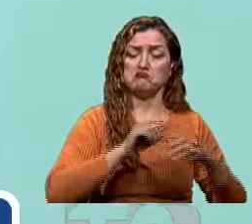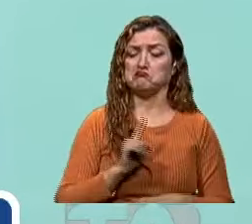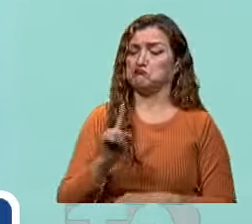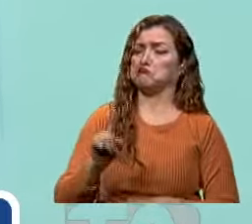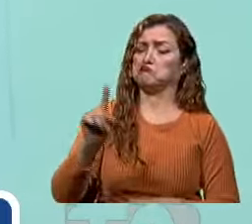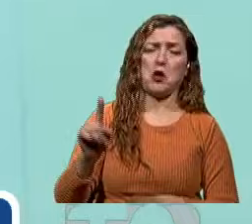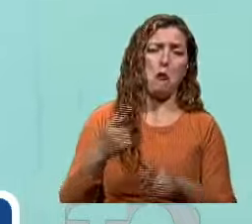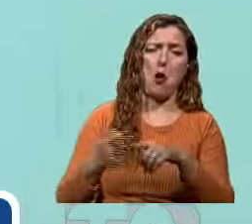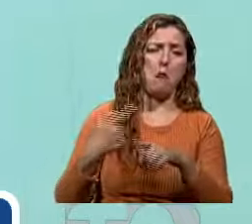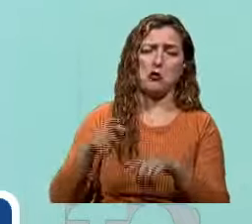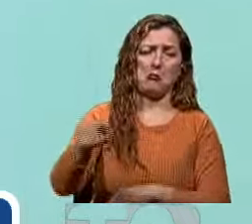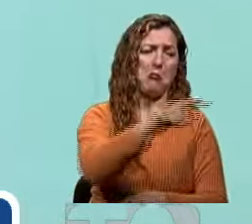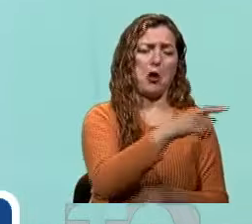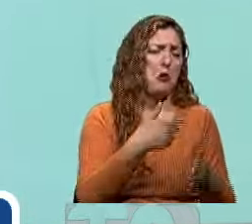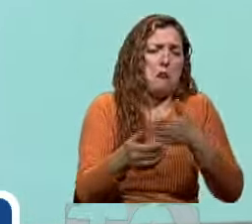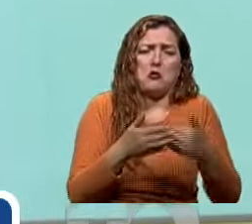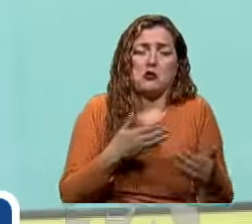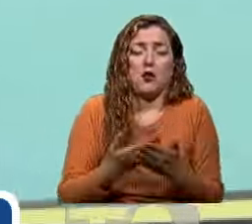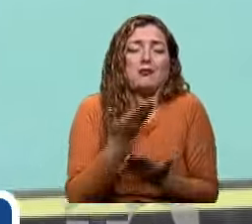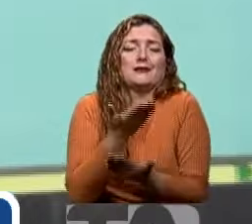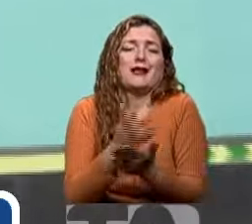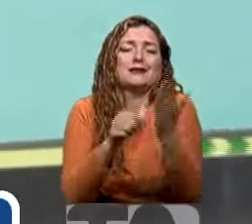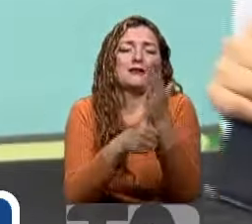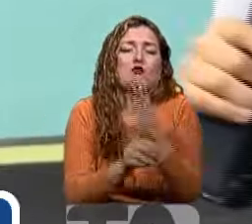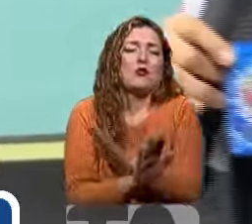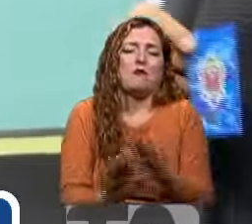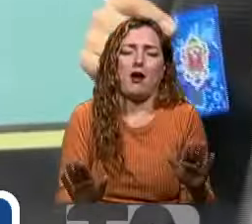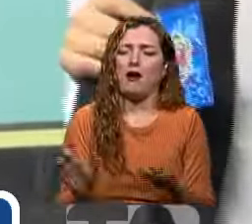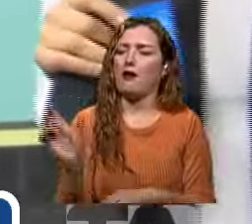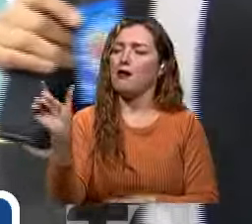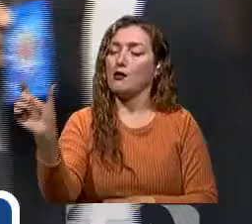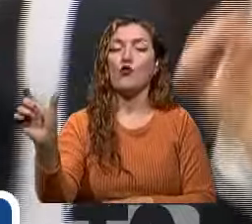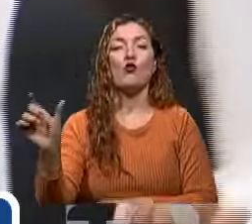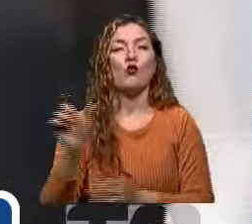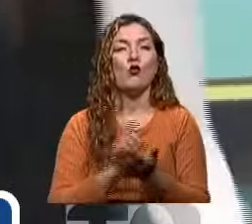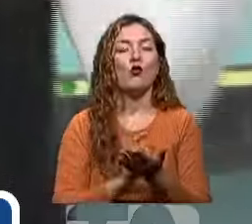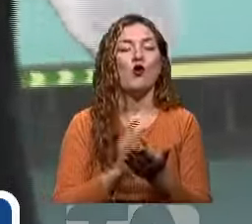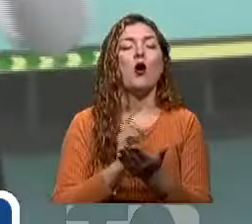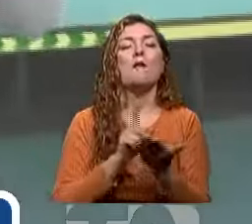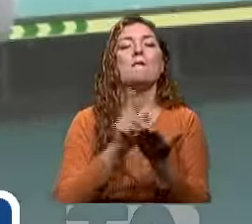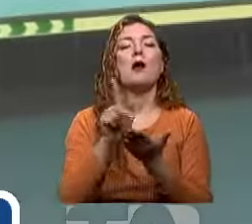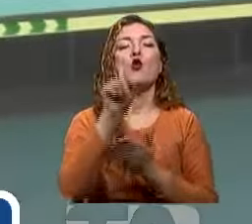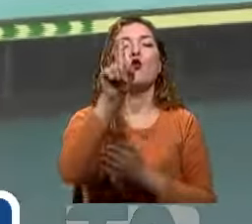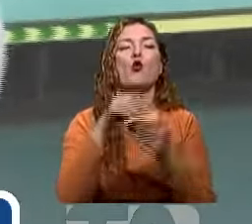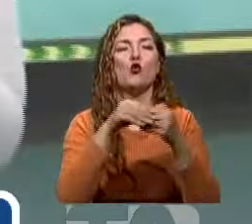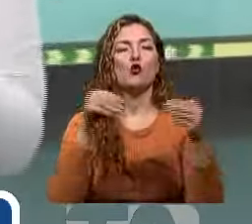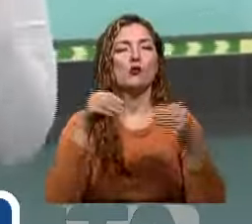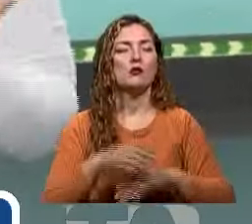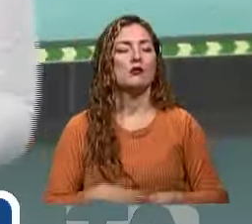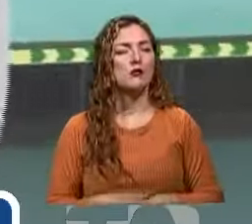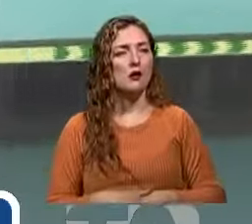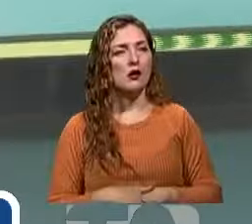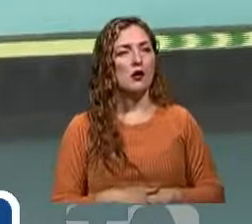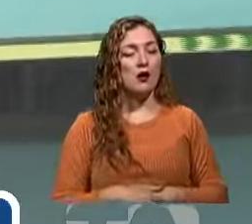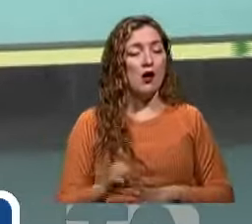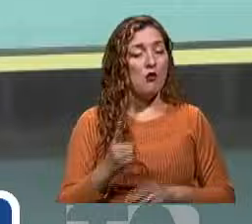y únicamente necesitan presentar su cédula de identidad y realizar una recarga de $1. Pero este